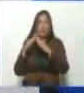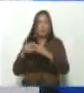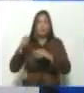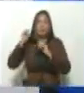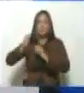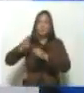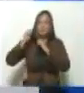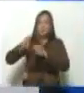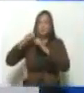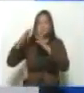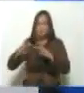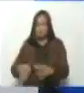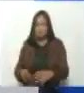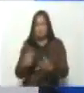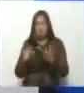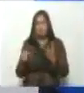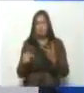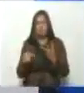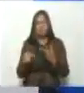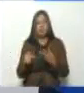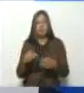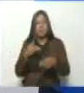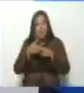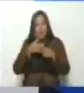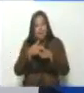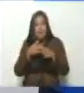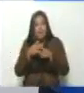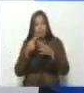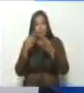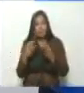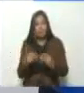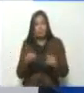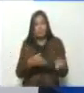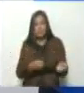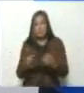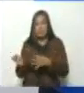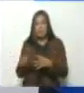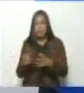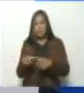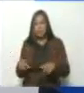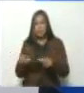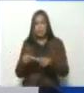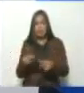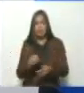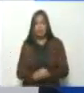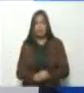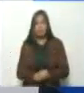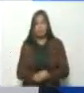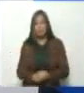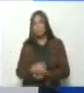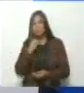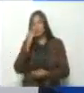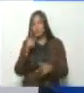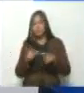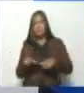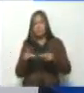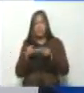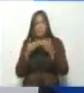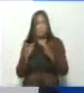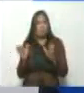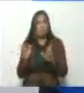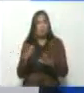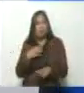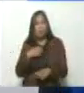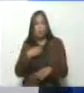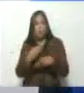El escombro y el desecho ferroso no puede ser tirado a los contenedores o a algún lugar de la vía pública